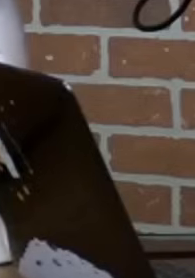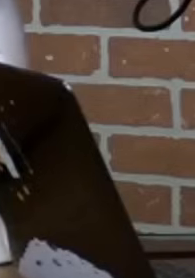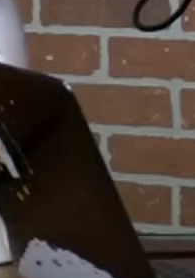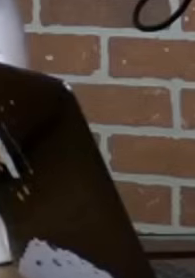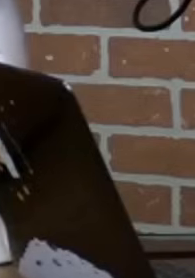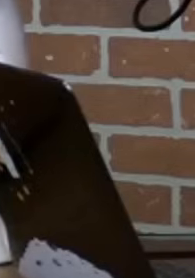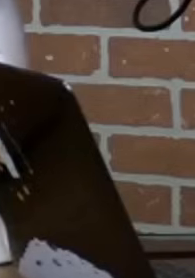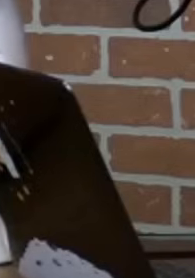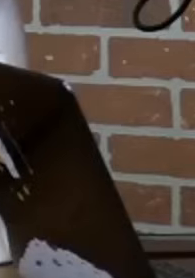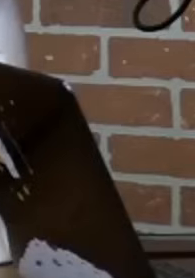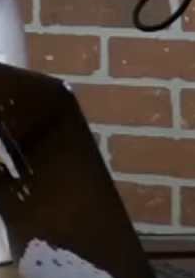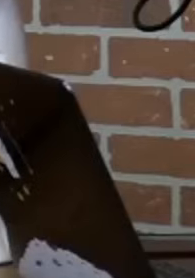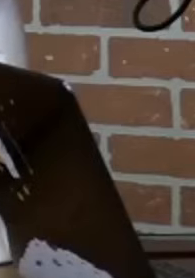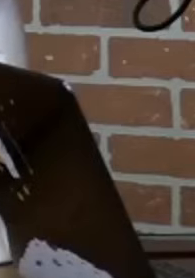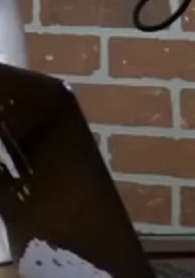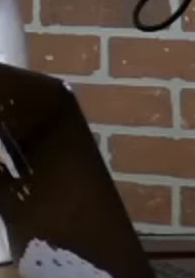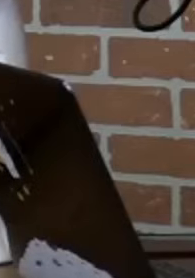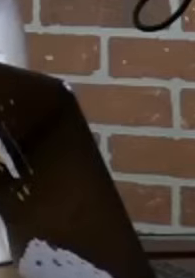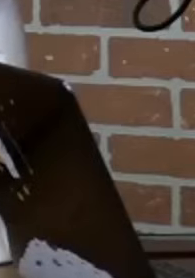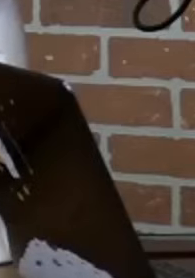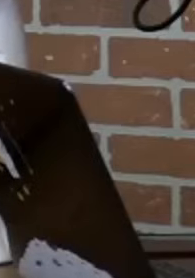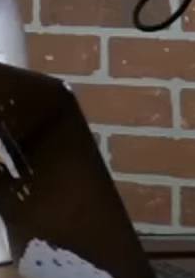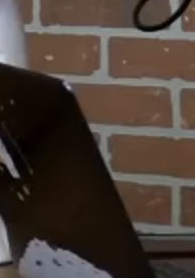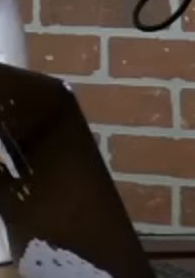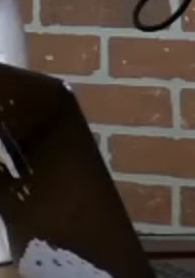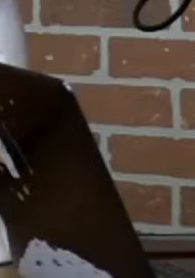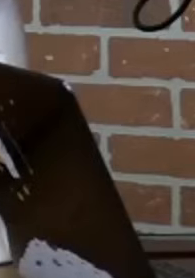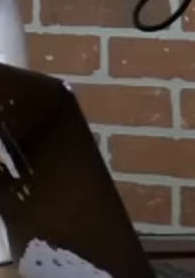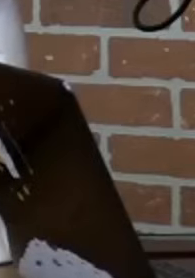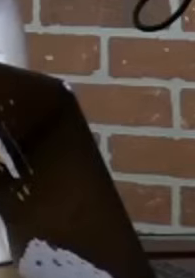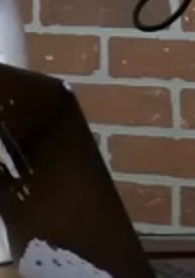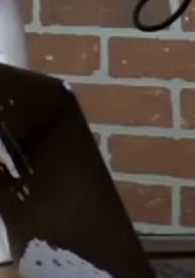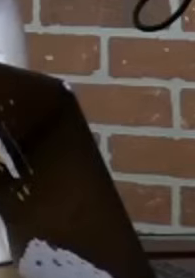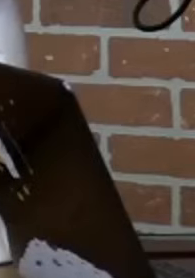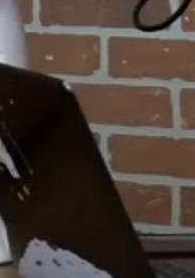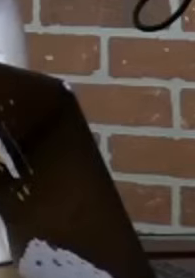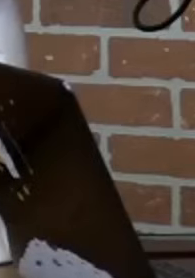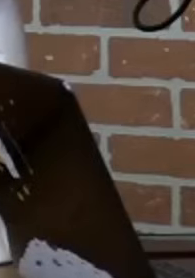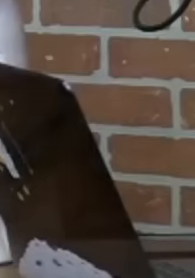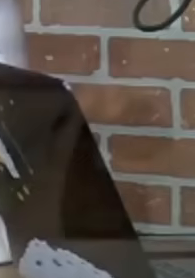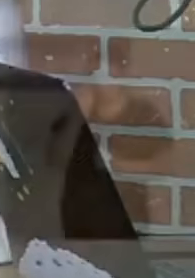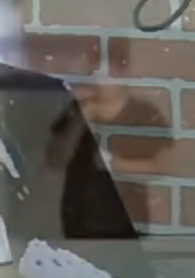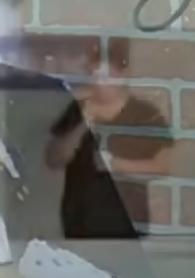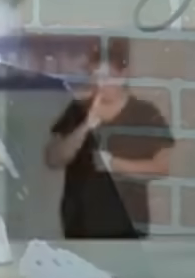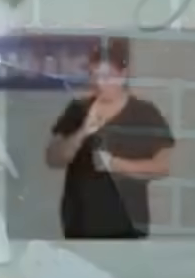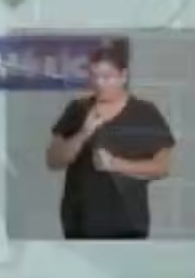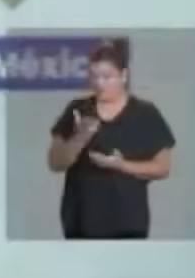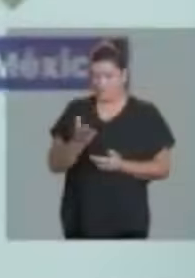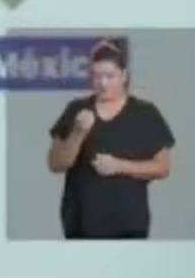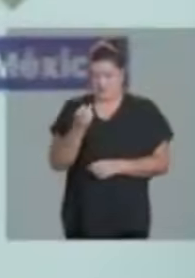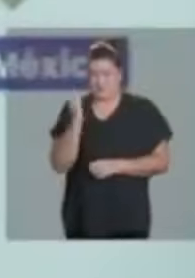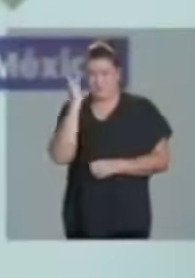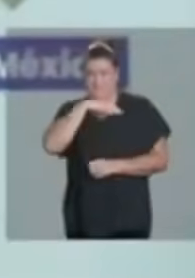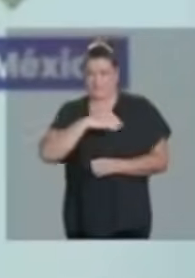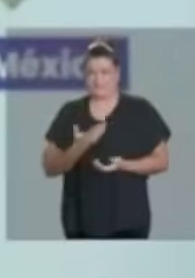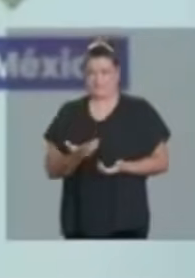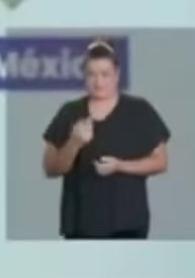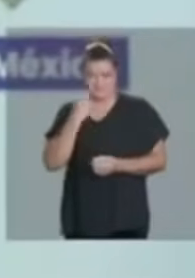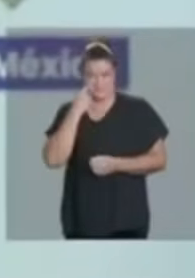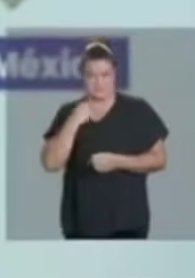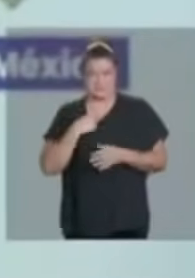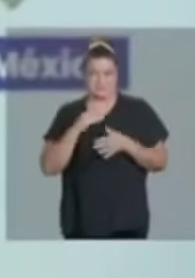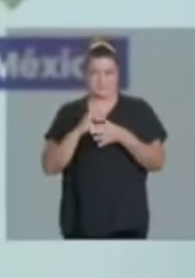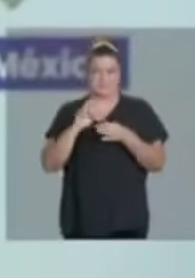la Conagua, como mientras ella era funcionaria. Vamos a escuchar esta otra parte del debate. Recuerdan que en el